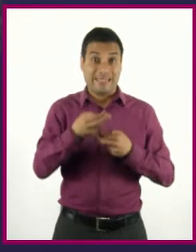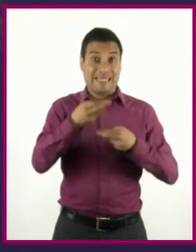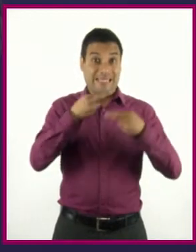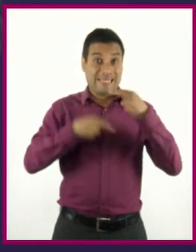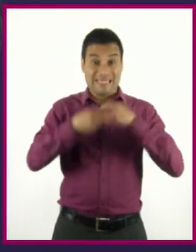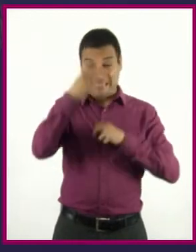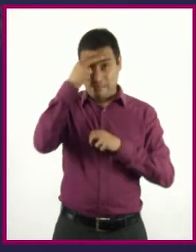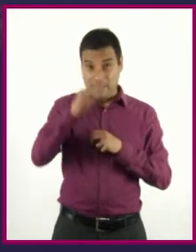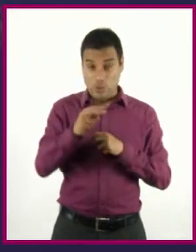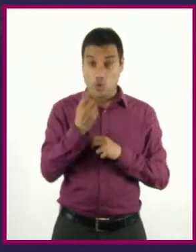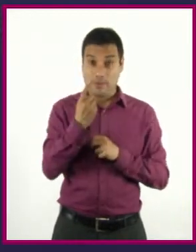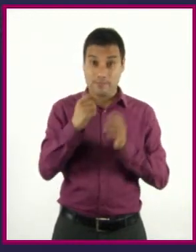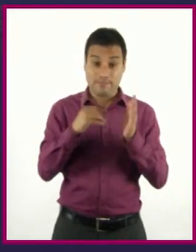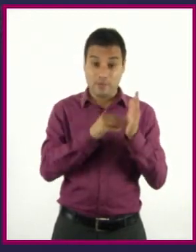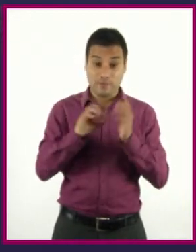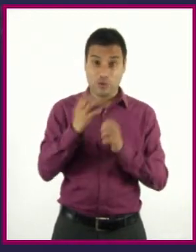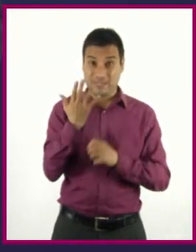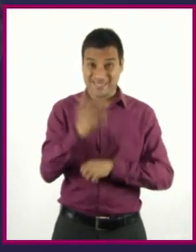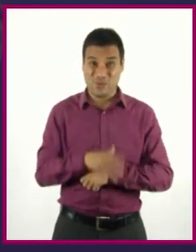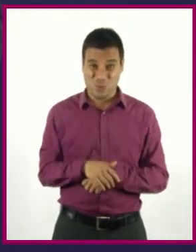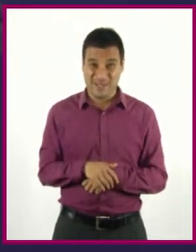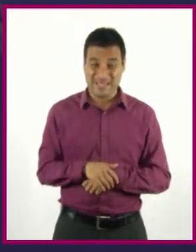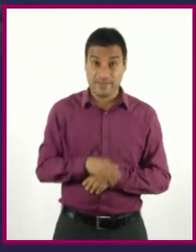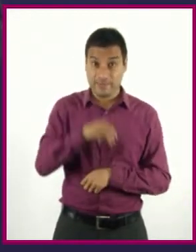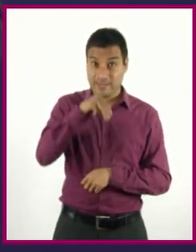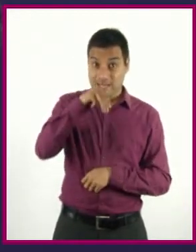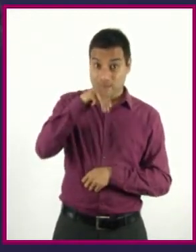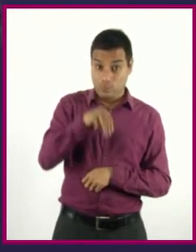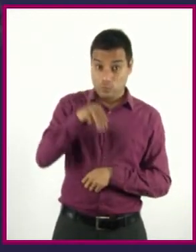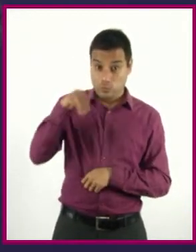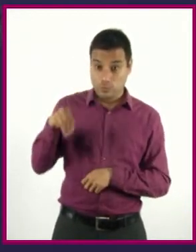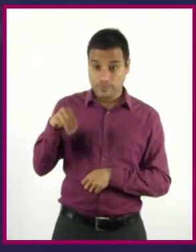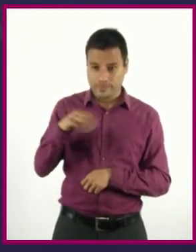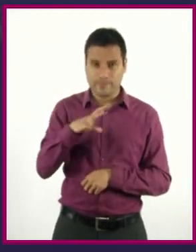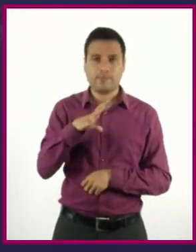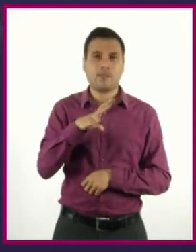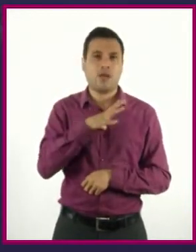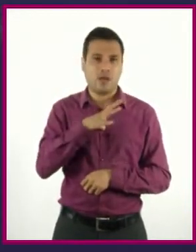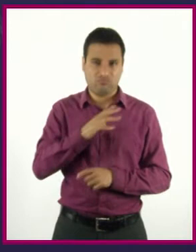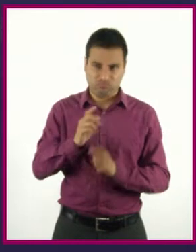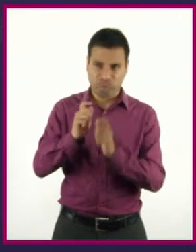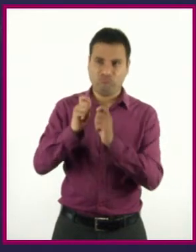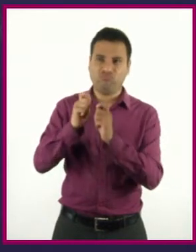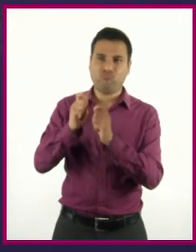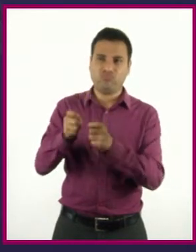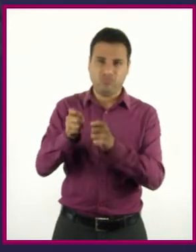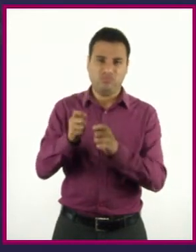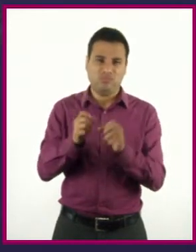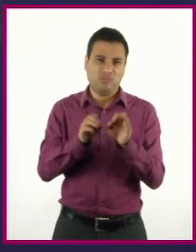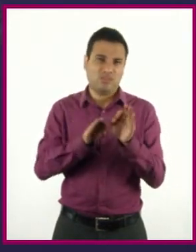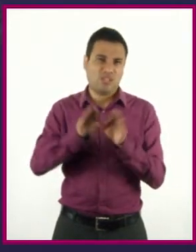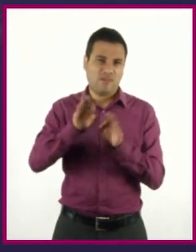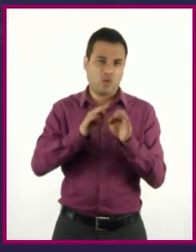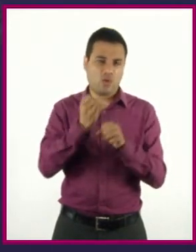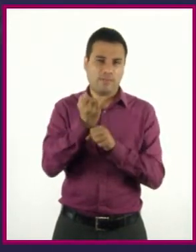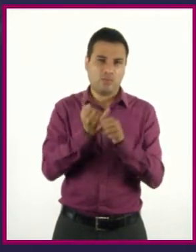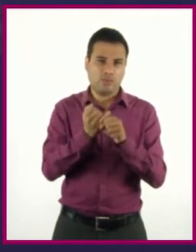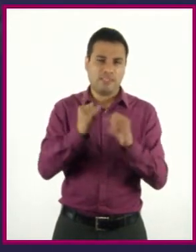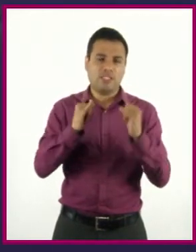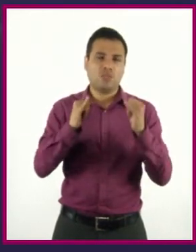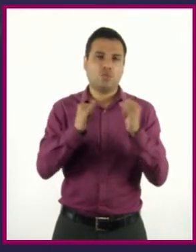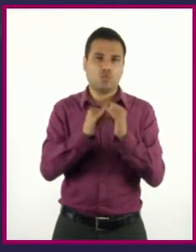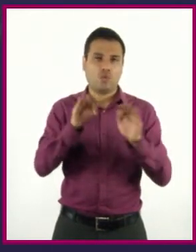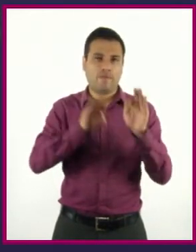en 1950, el doctor Moshinsky tenía ya un puesto como investigador en el Instituto de Física de la